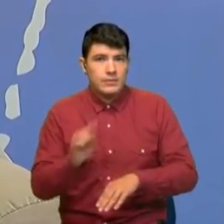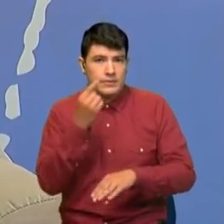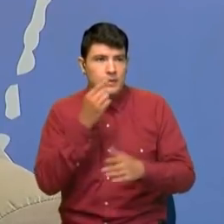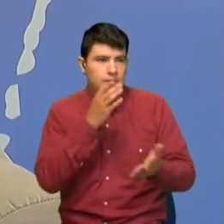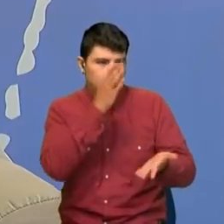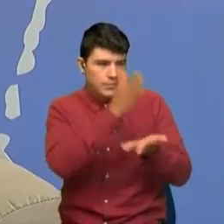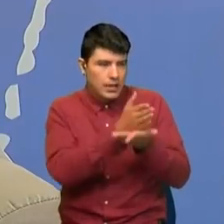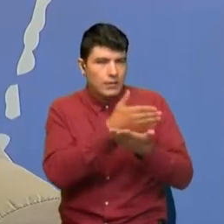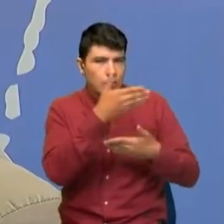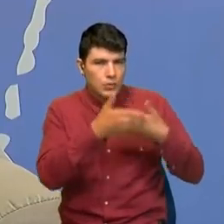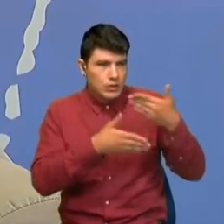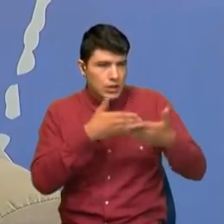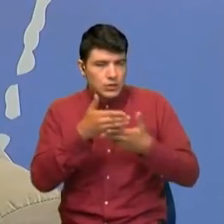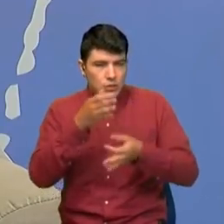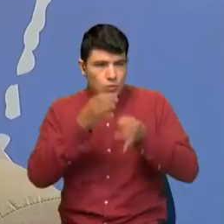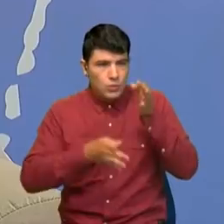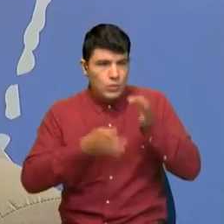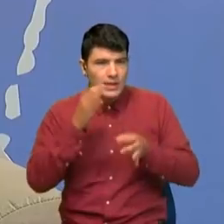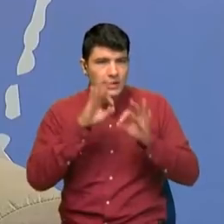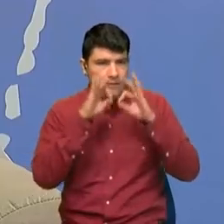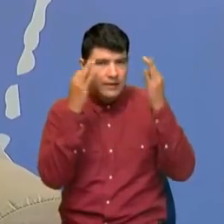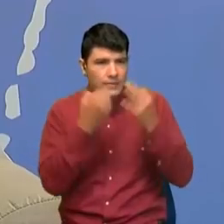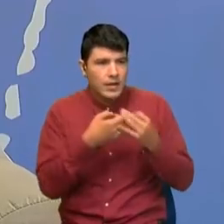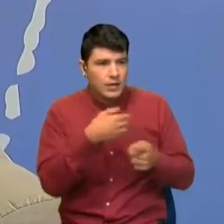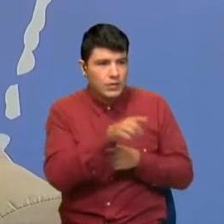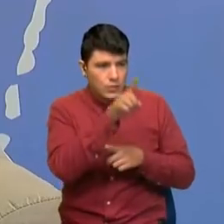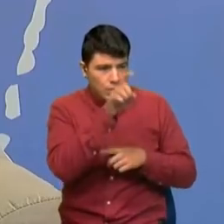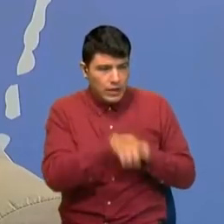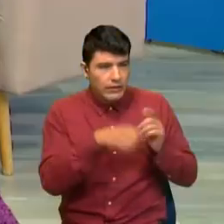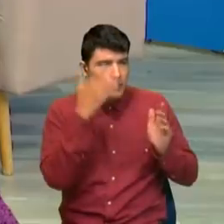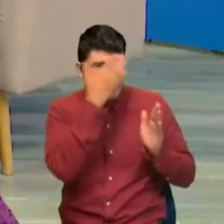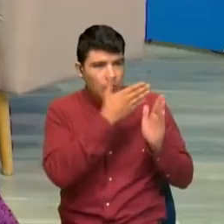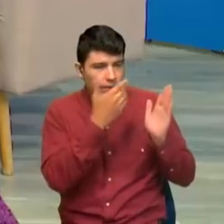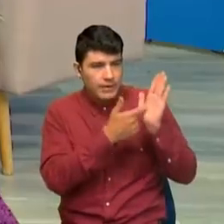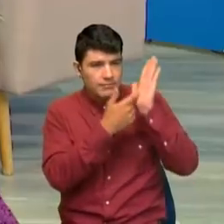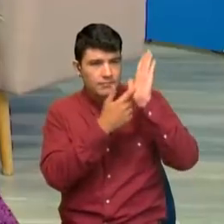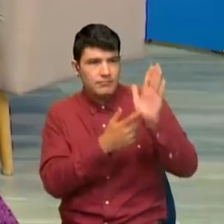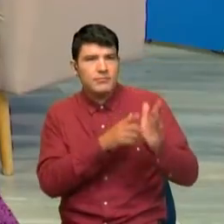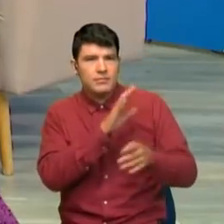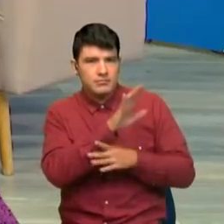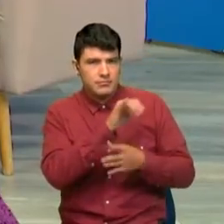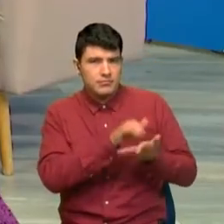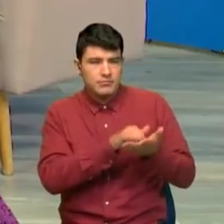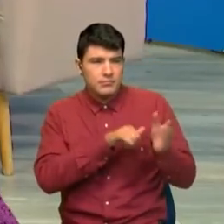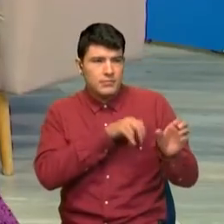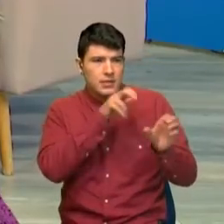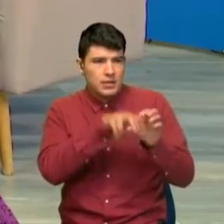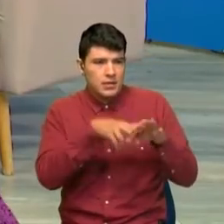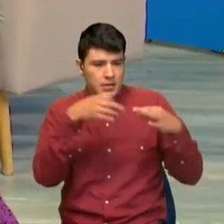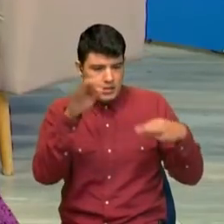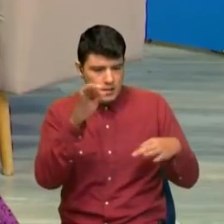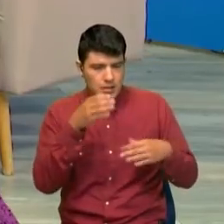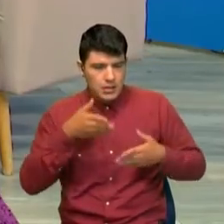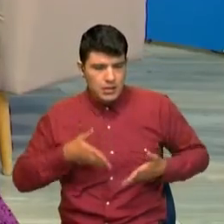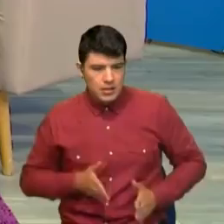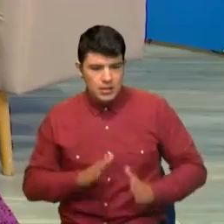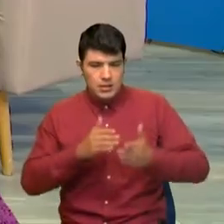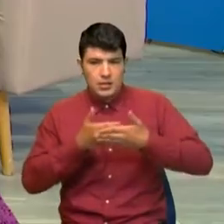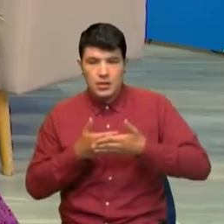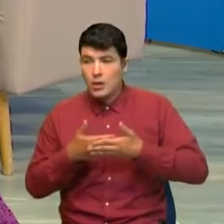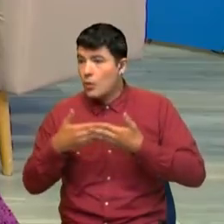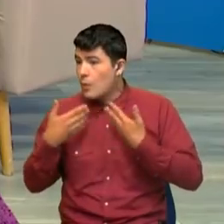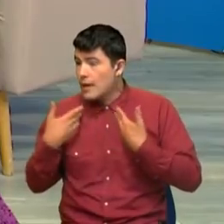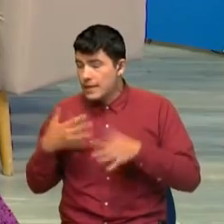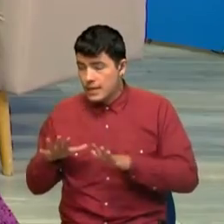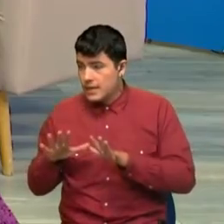familia. Sí, tendrás que probar que tú eres la heredera y pues eso se hace a través del registro civil de nacimiento. ¿Cualquiera de los herederos